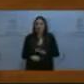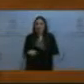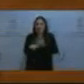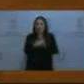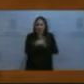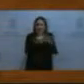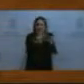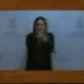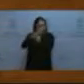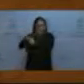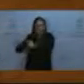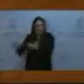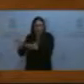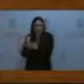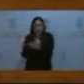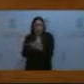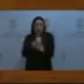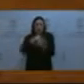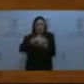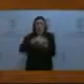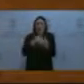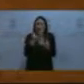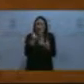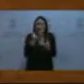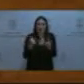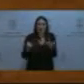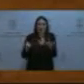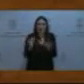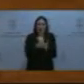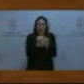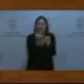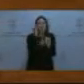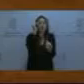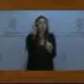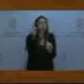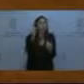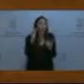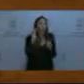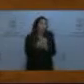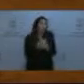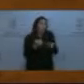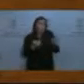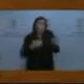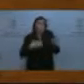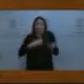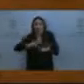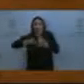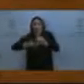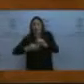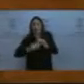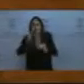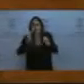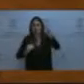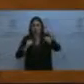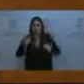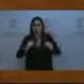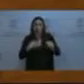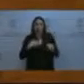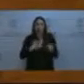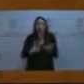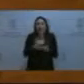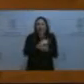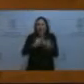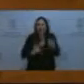todos los ámbitos, en todos los niveles de renta, no solamente los más elevados, sino cada uno a mayor o menor escala, también los más reducidos, más bajos niveles de